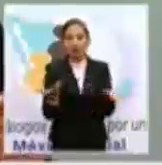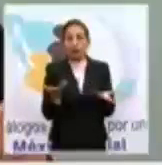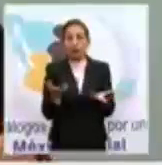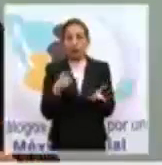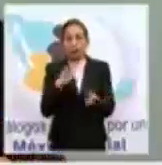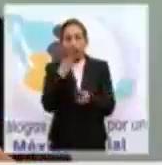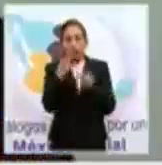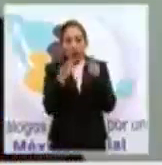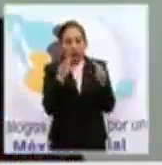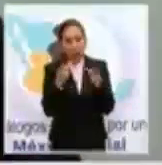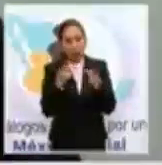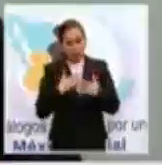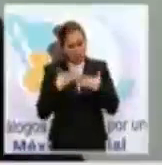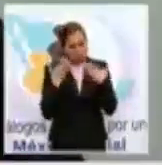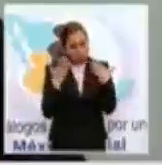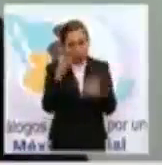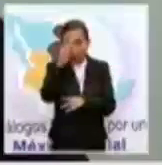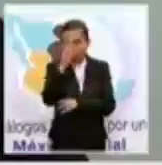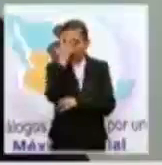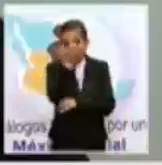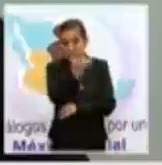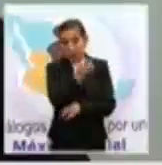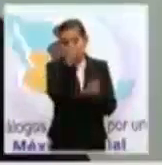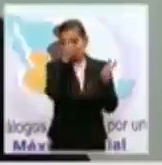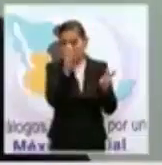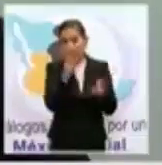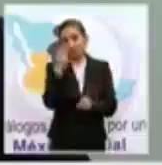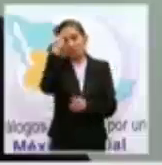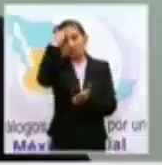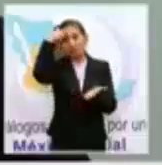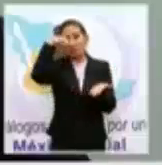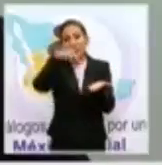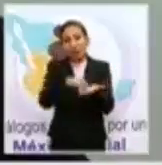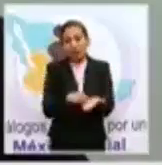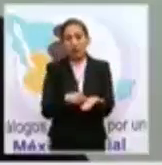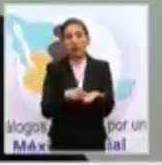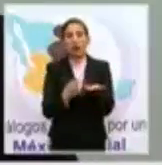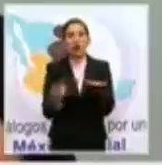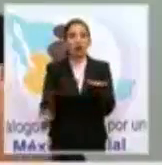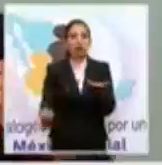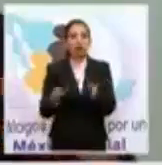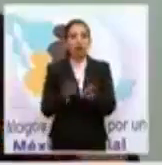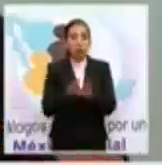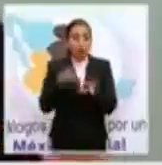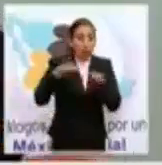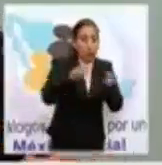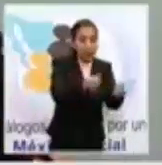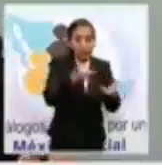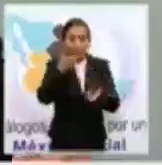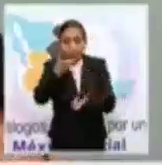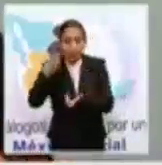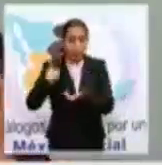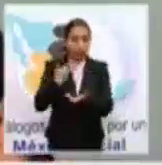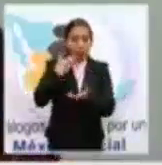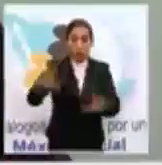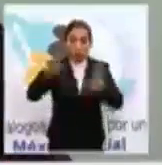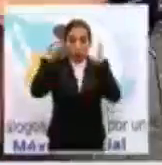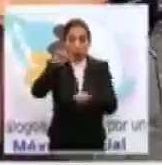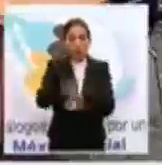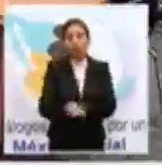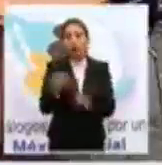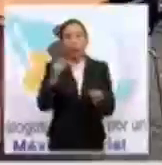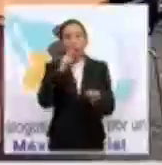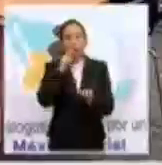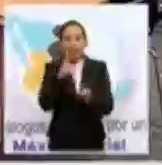con franqueza necesariamente este tipo de cosas. Entonces creo que en lugar de gastar dinero y querer hacerlo muy rápido, quizá